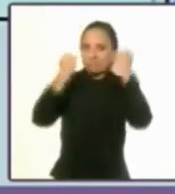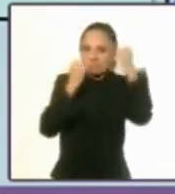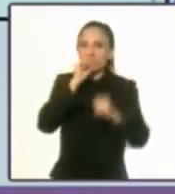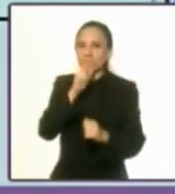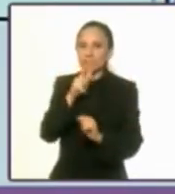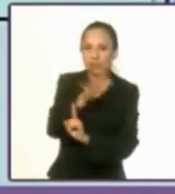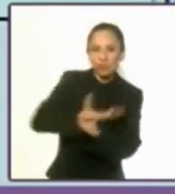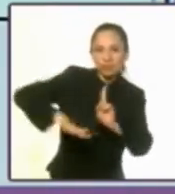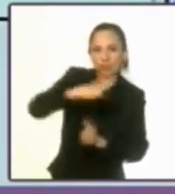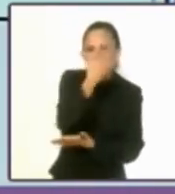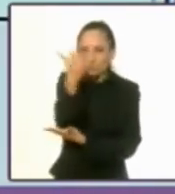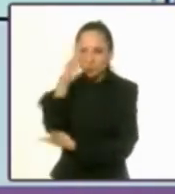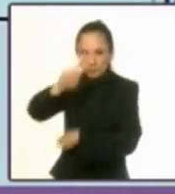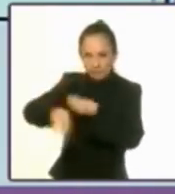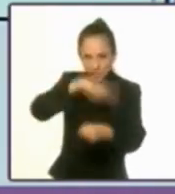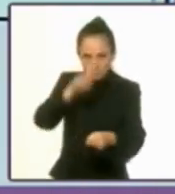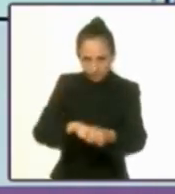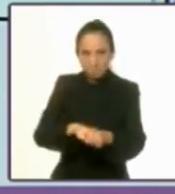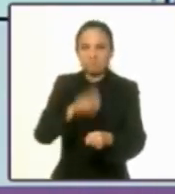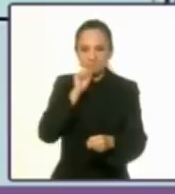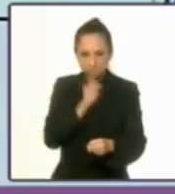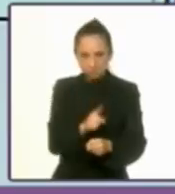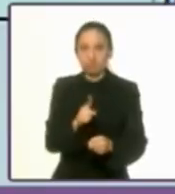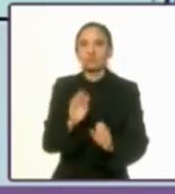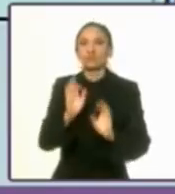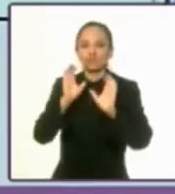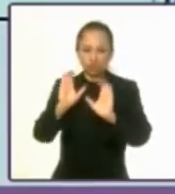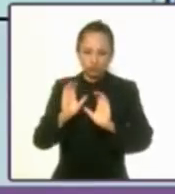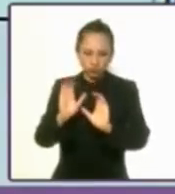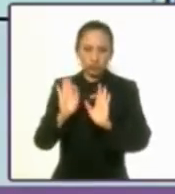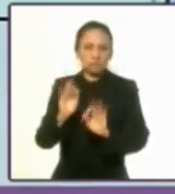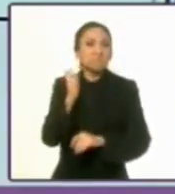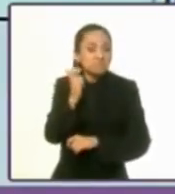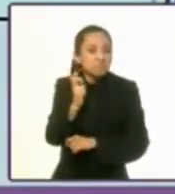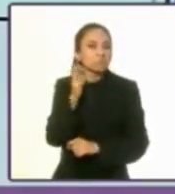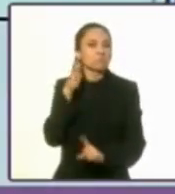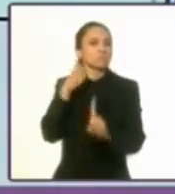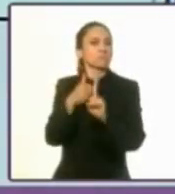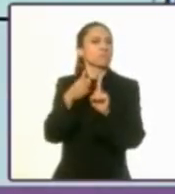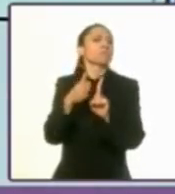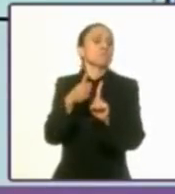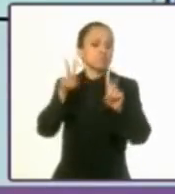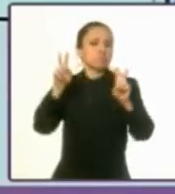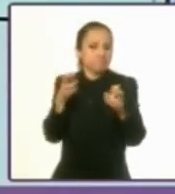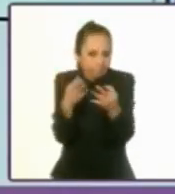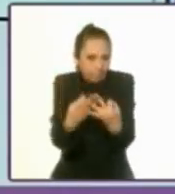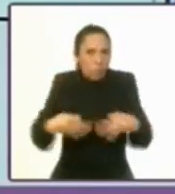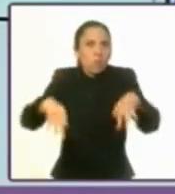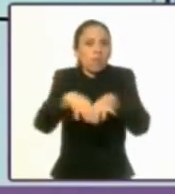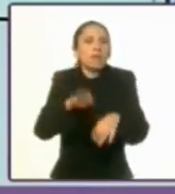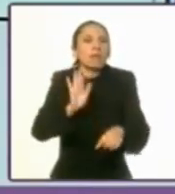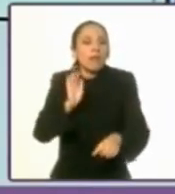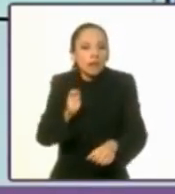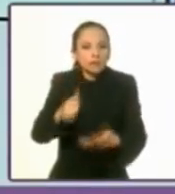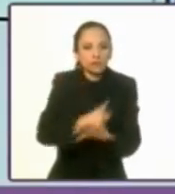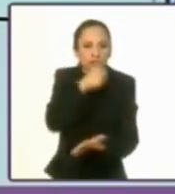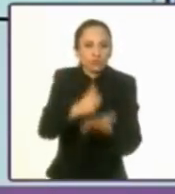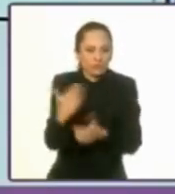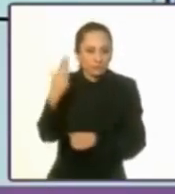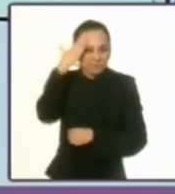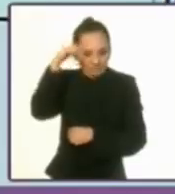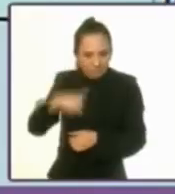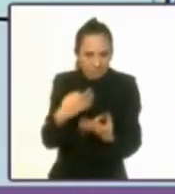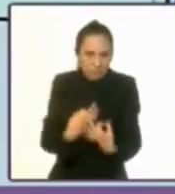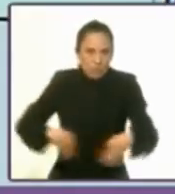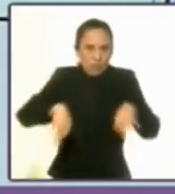turismo pasamos a la innovación y el medio ambiente que por cierto es uno de los grandes temas en las ciudades más importantes del mundo a qué nos referimos con